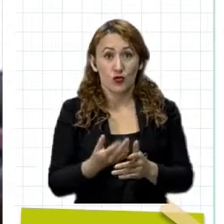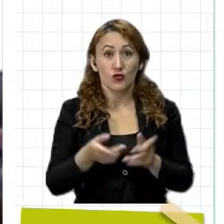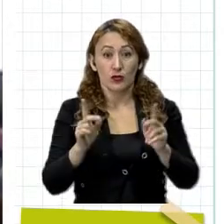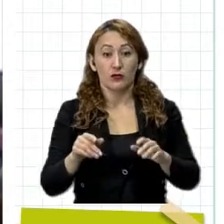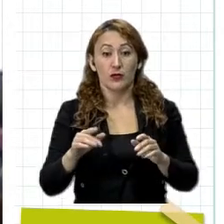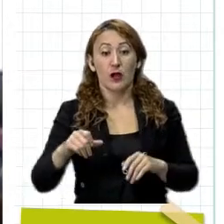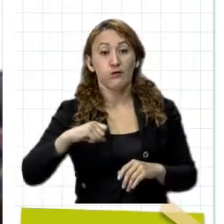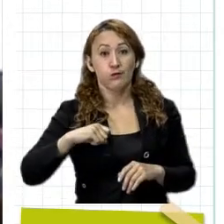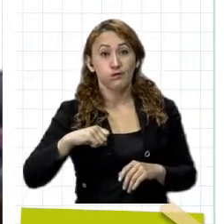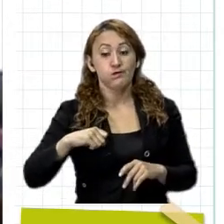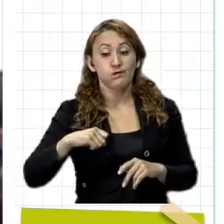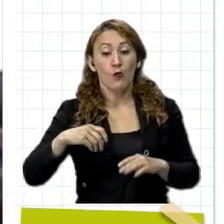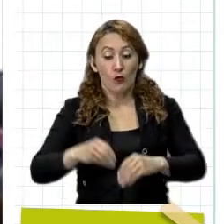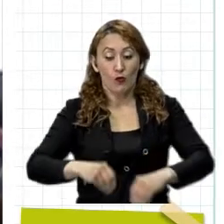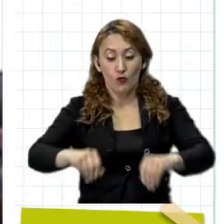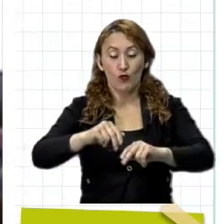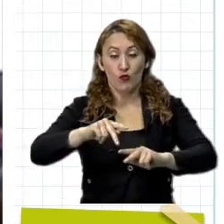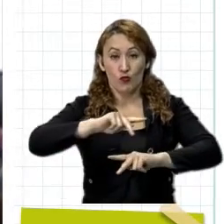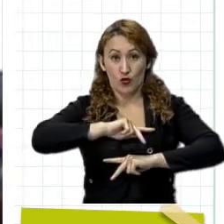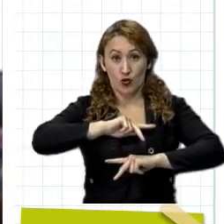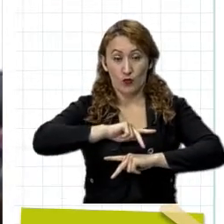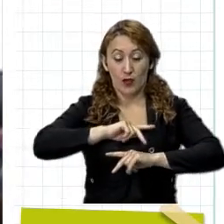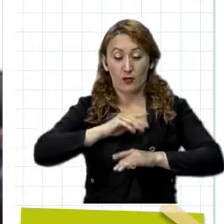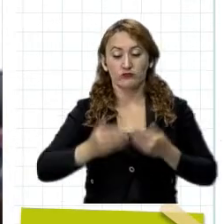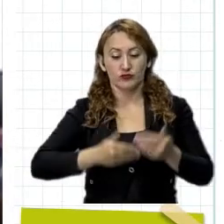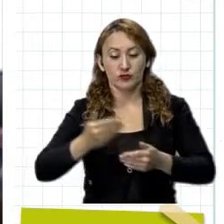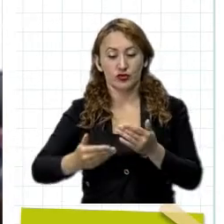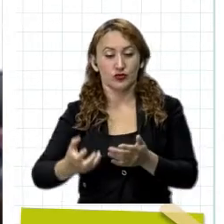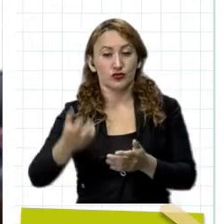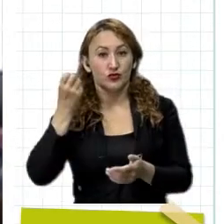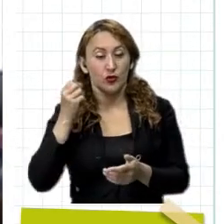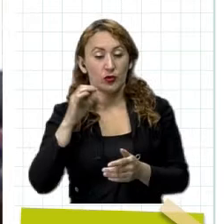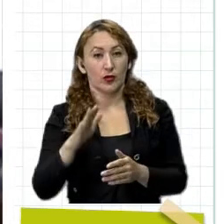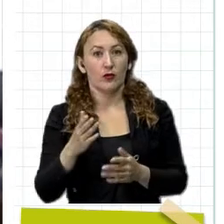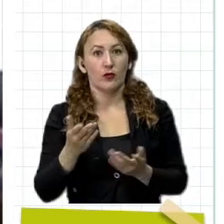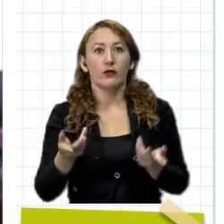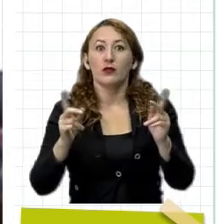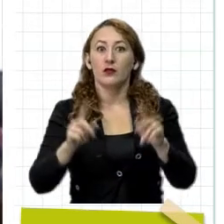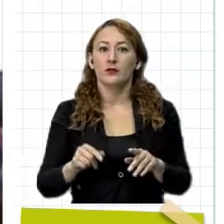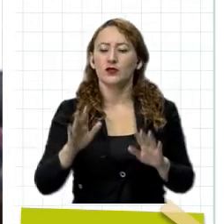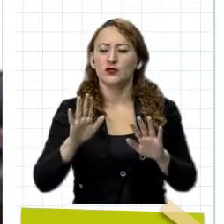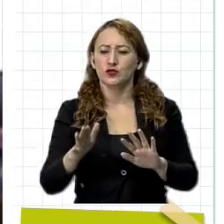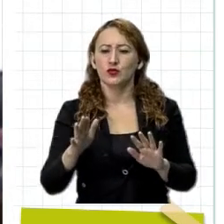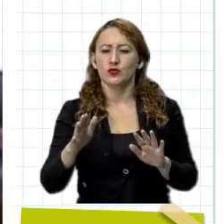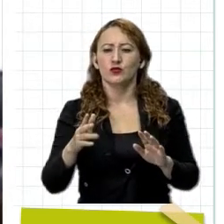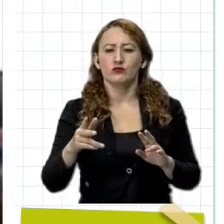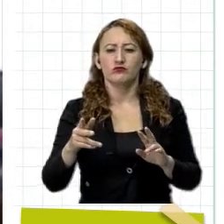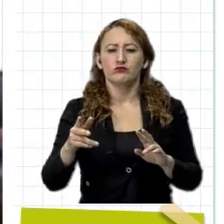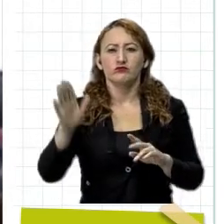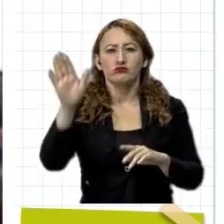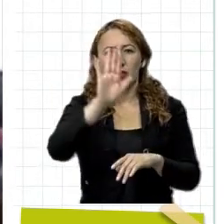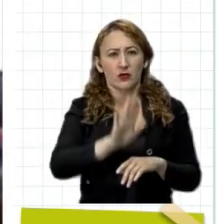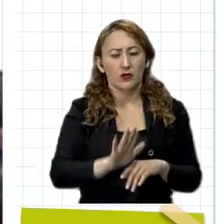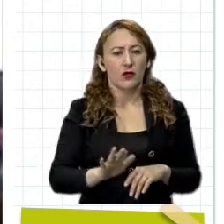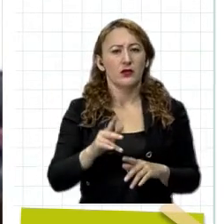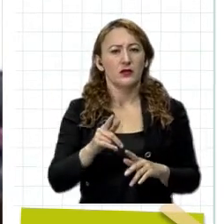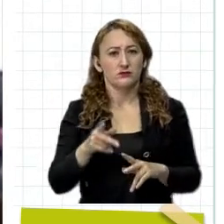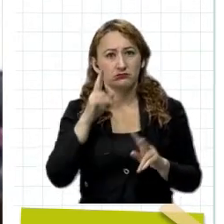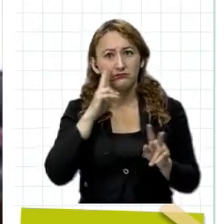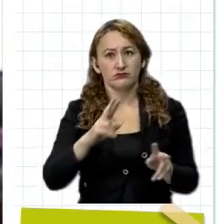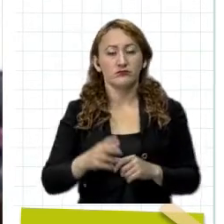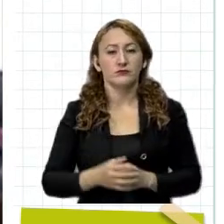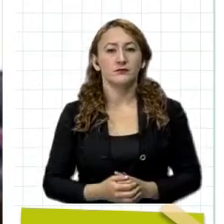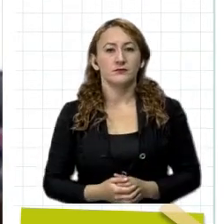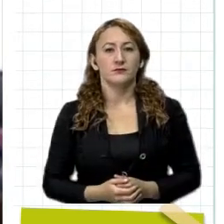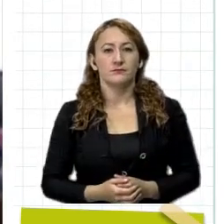la tierra propias de procesos históricos anteriores y de dinámicas regionales muy visibles. Por